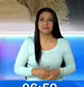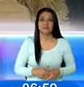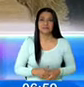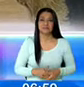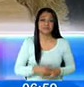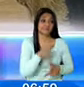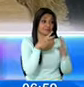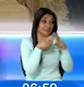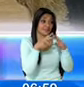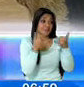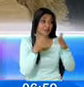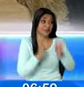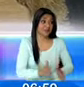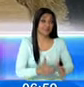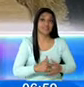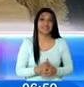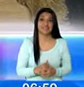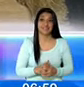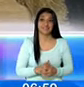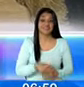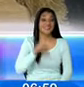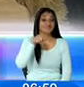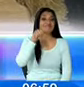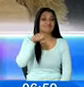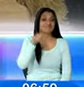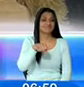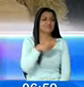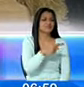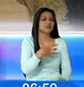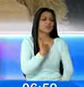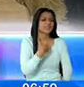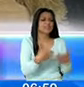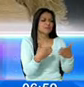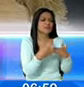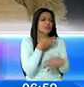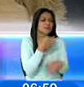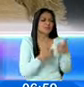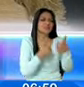¿Le conociste a tus jugadores? ¿Hincha de qué equipo eres?